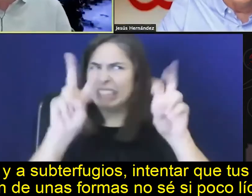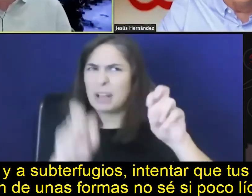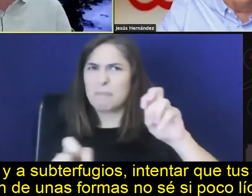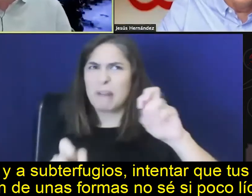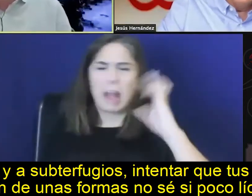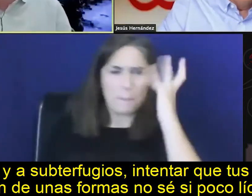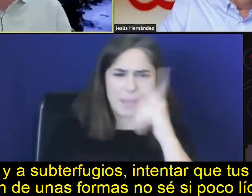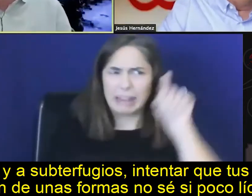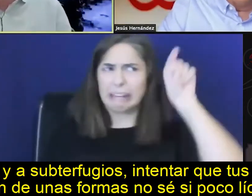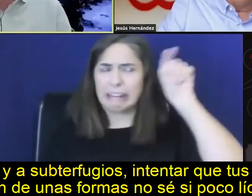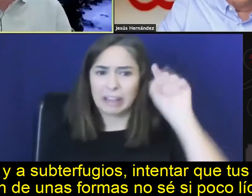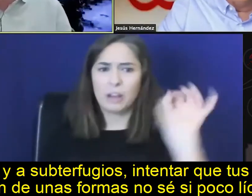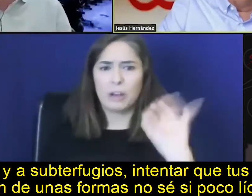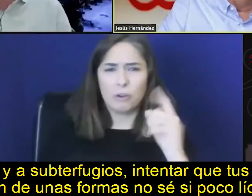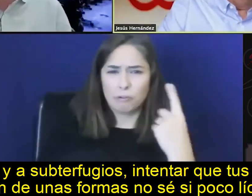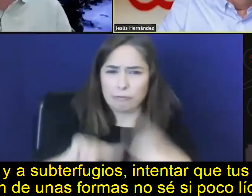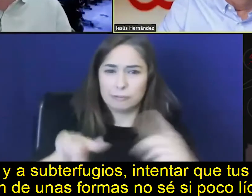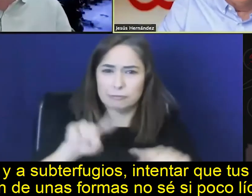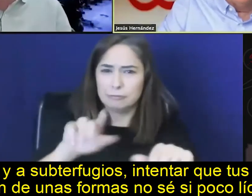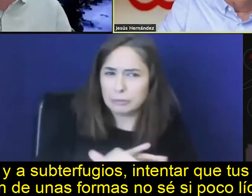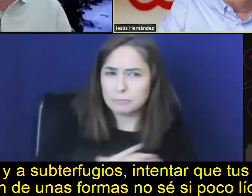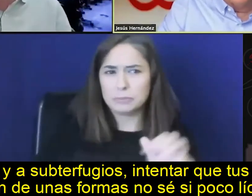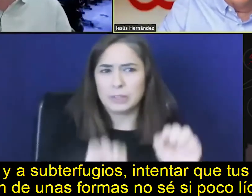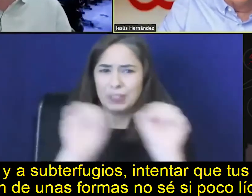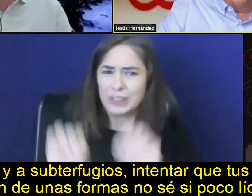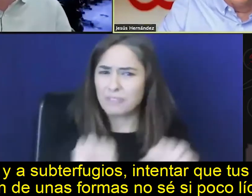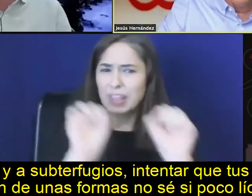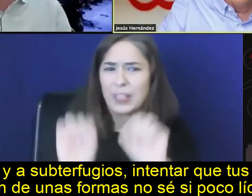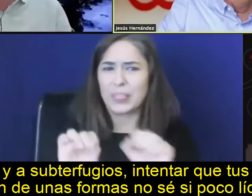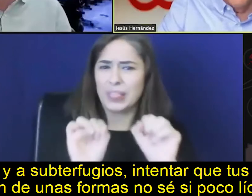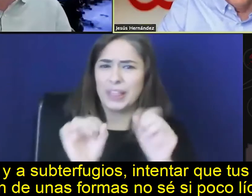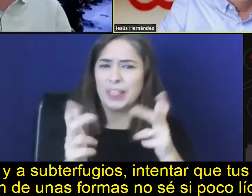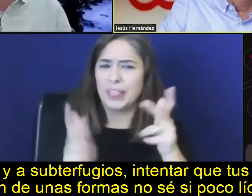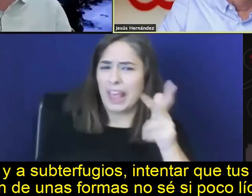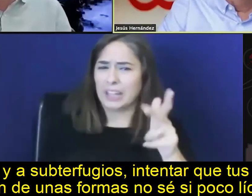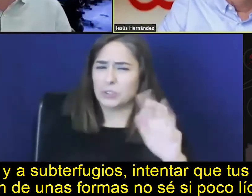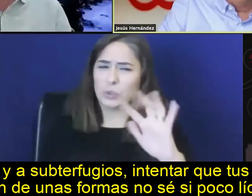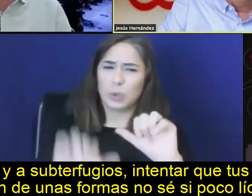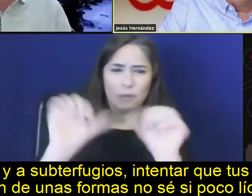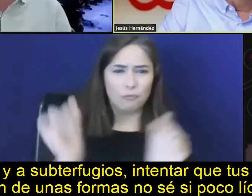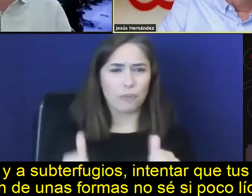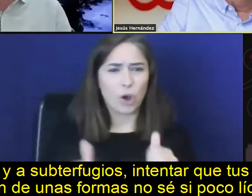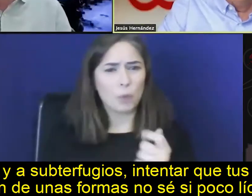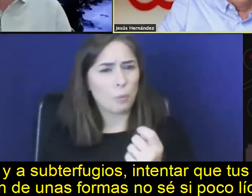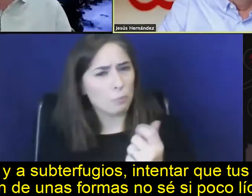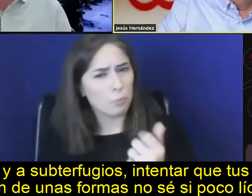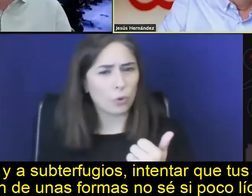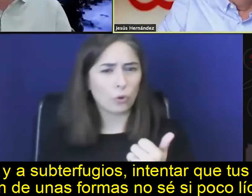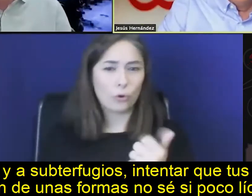que tus derechos se defiendan de unas formas, no sé si un sí. poco lícitas,